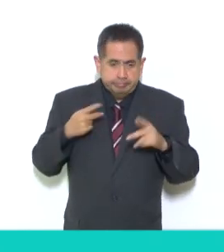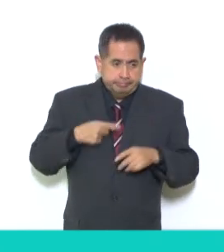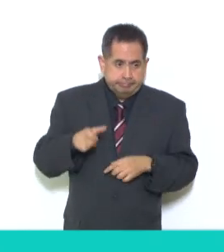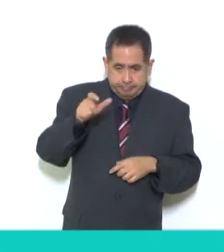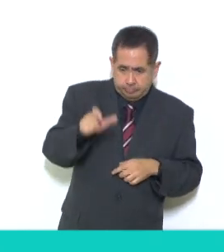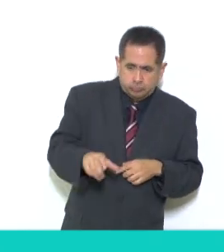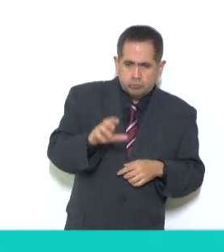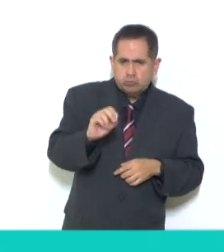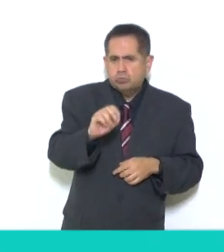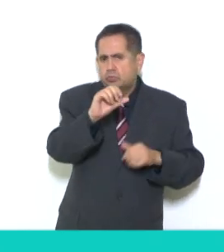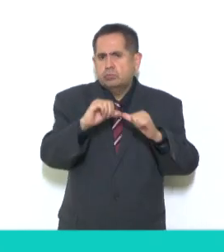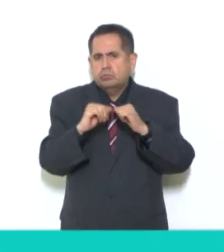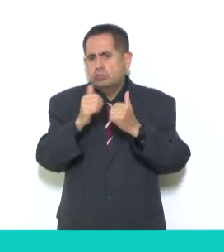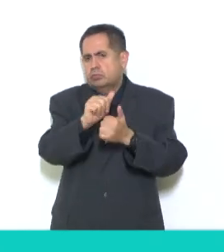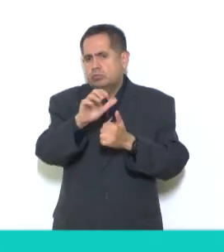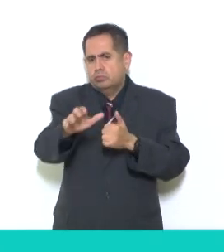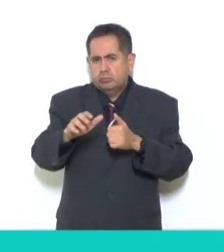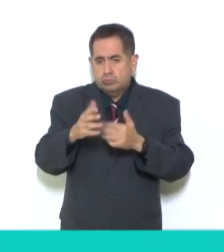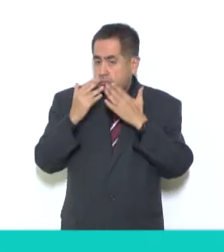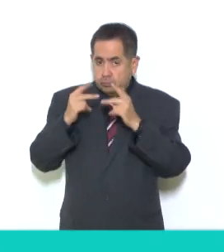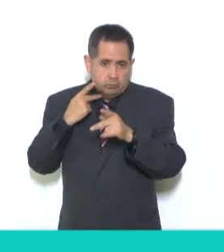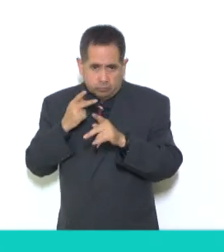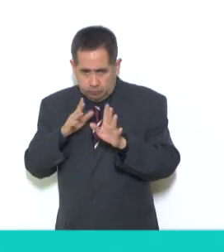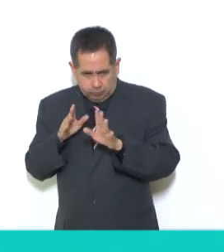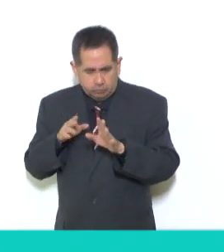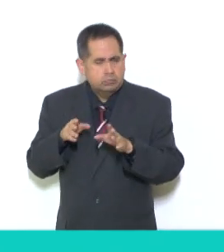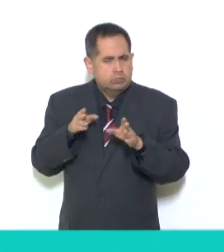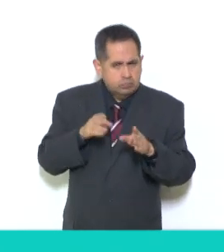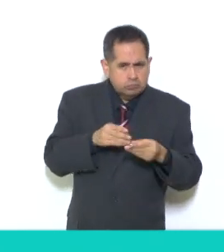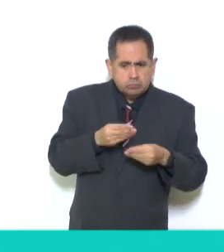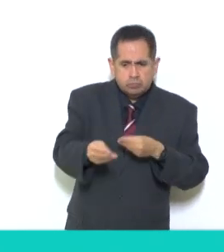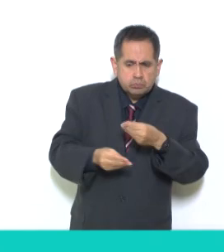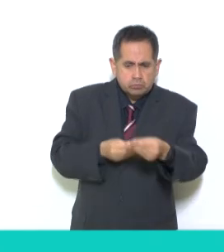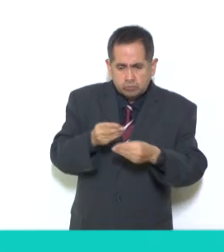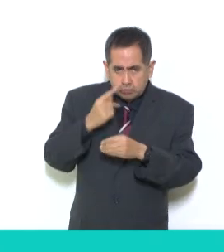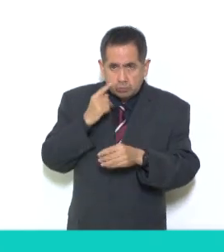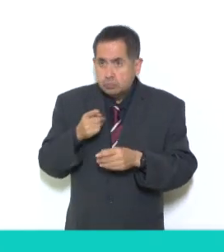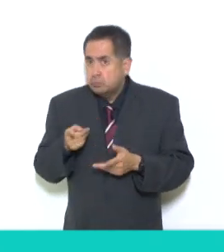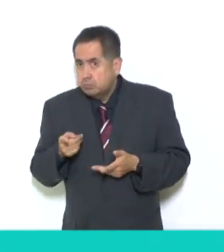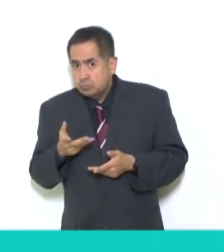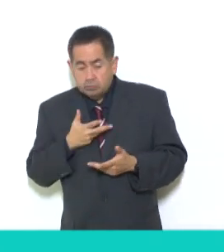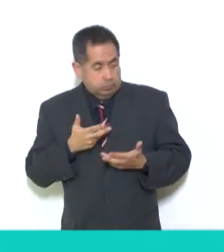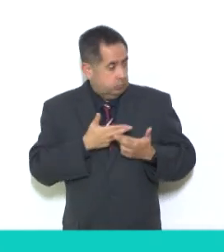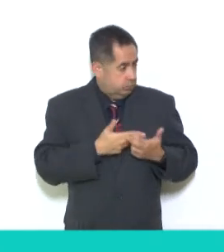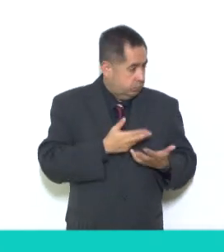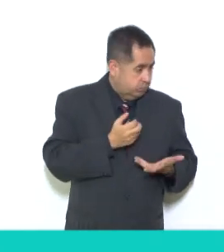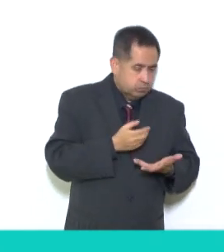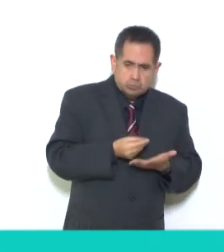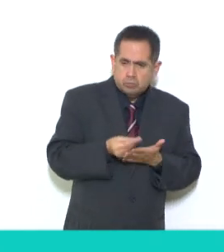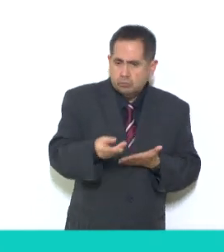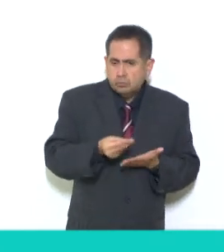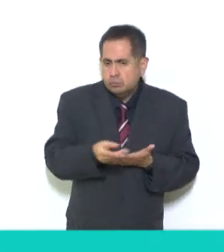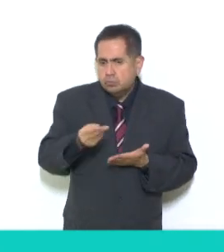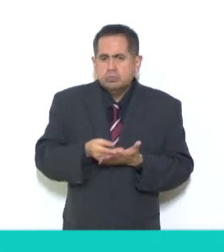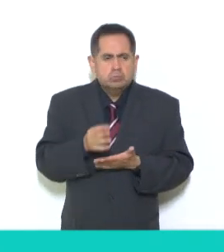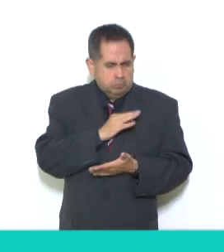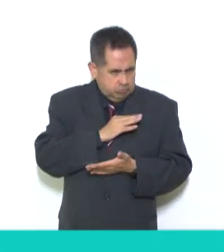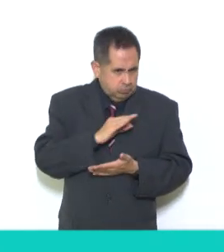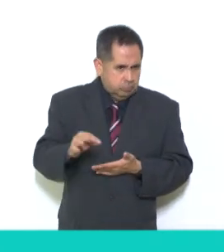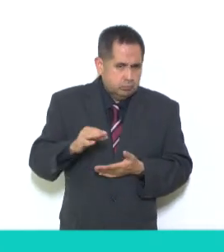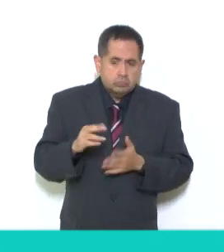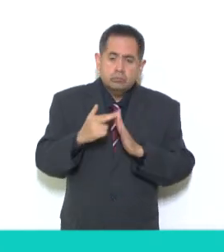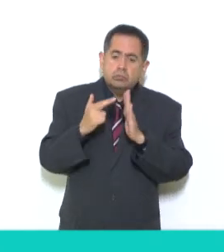o morales sin fines de carácter político siempre que cuente con suficiencia presupuestal y se cumplan con los requisitos